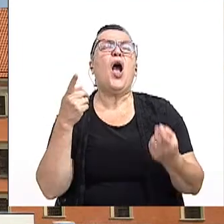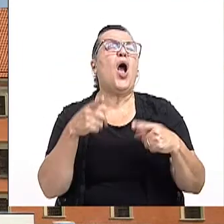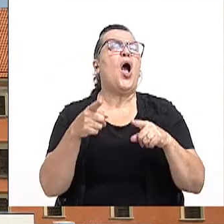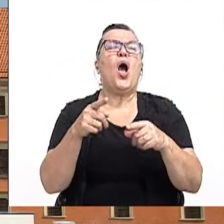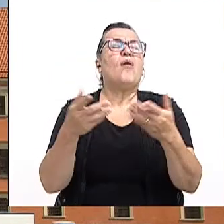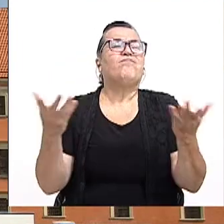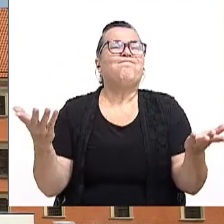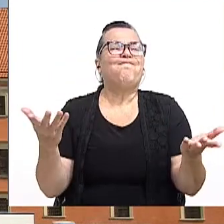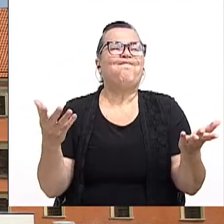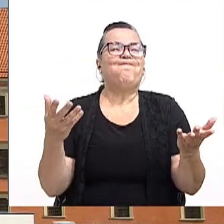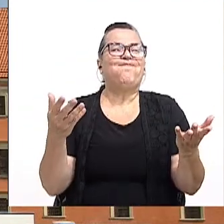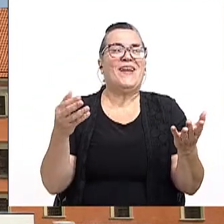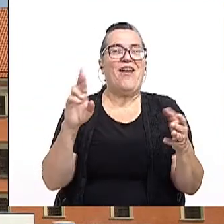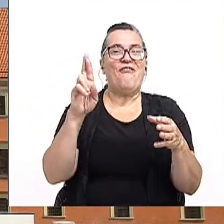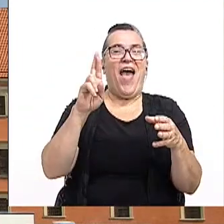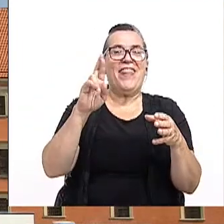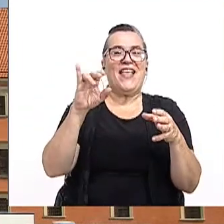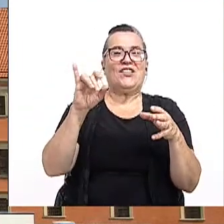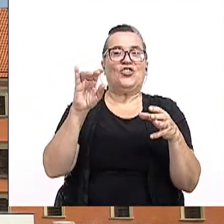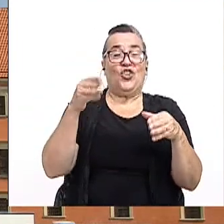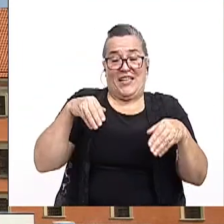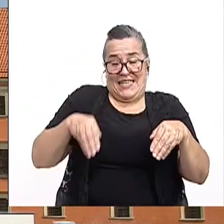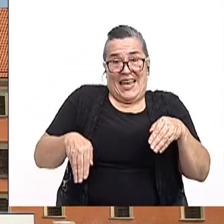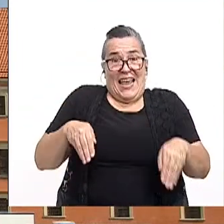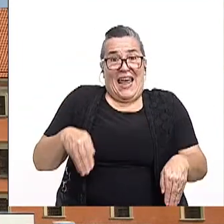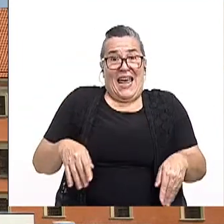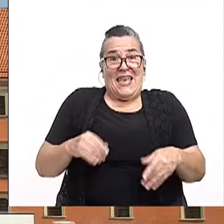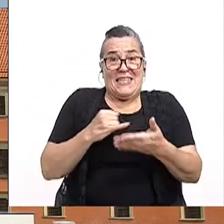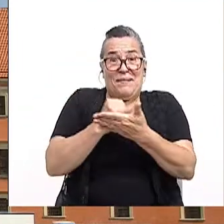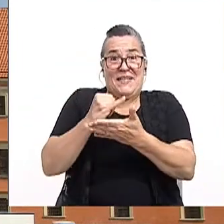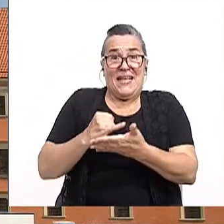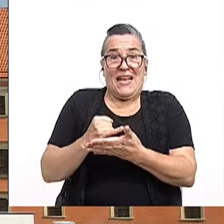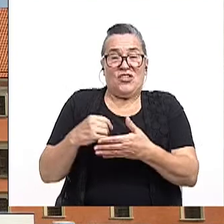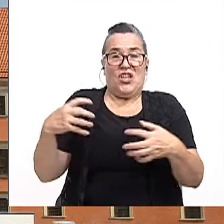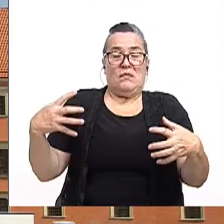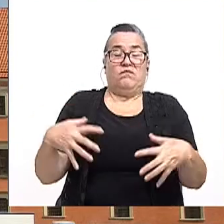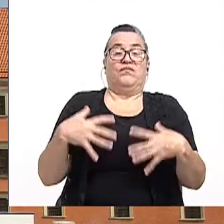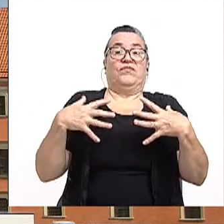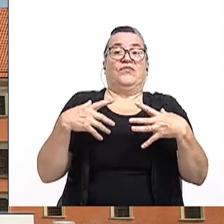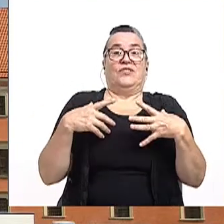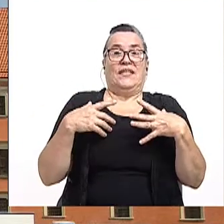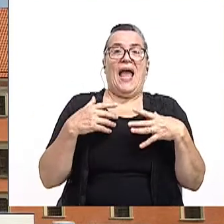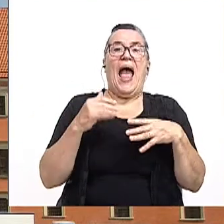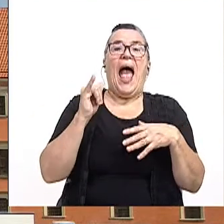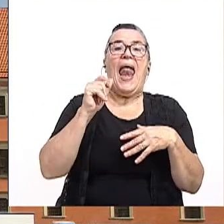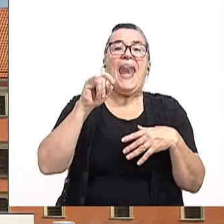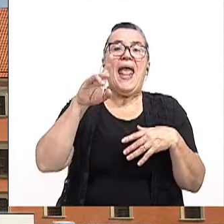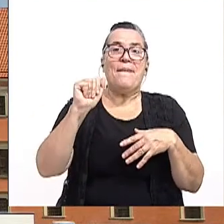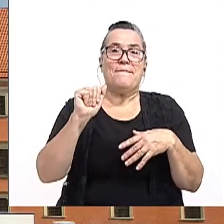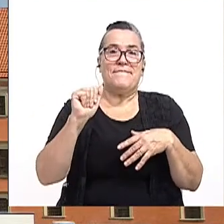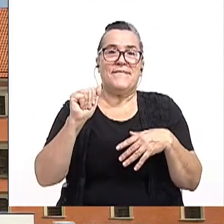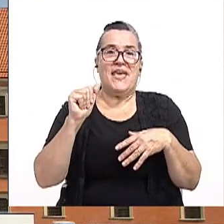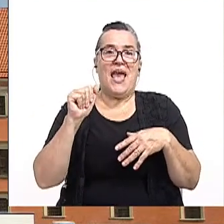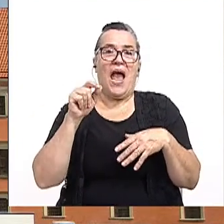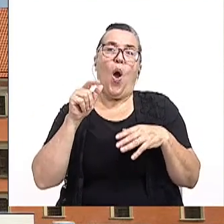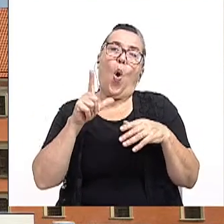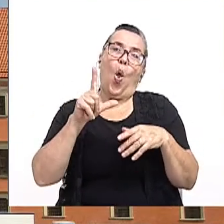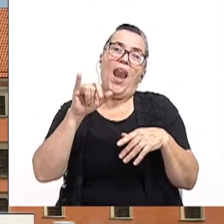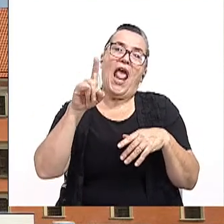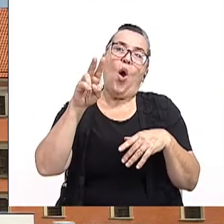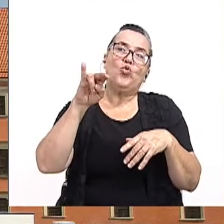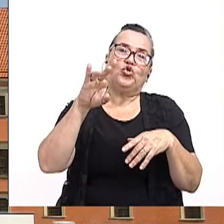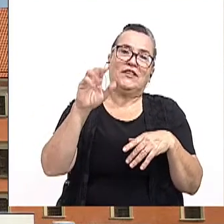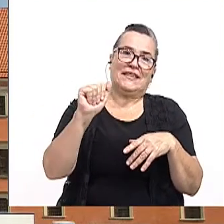consecuencia de esas radiaciones que utilizaba en sus investigaciones, por una anemia aplásica o una leucemia,